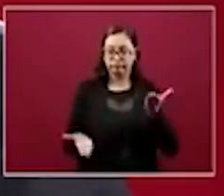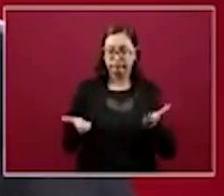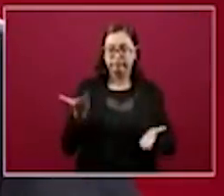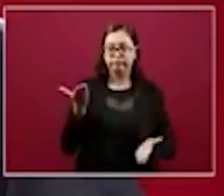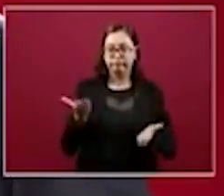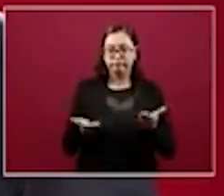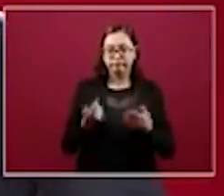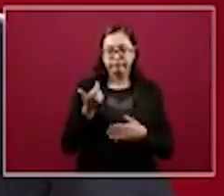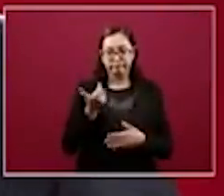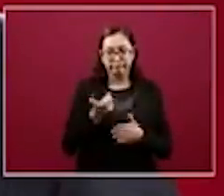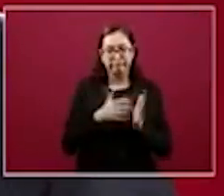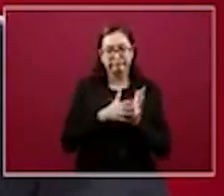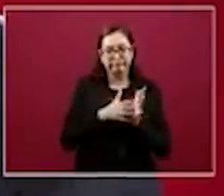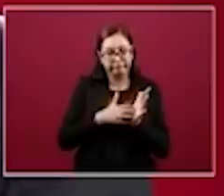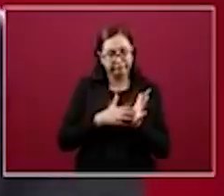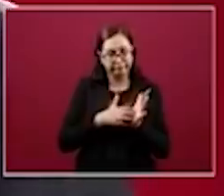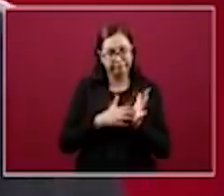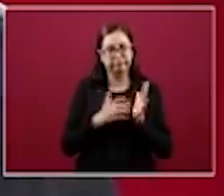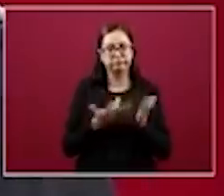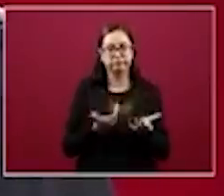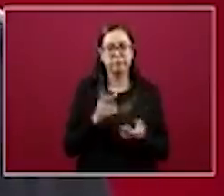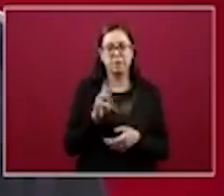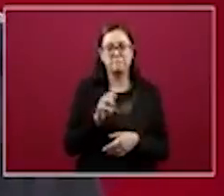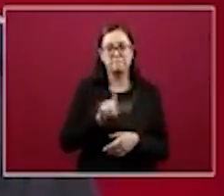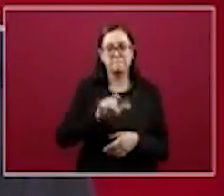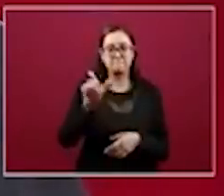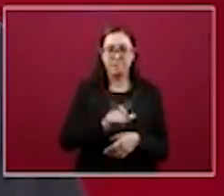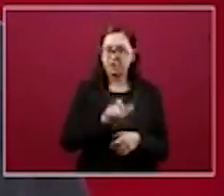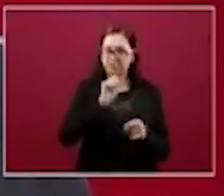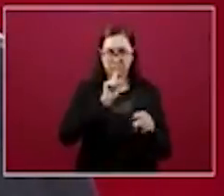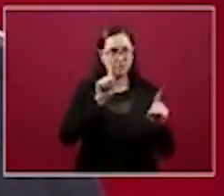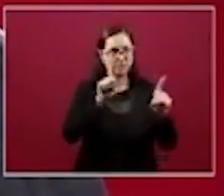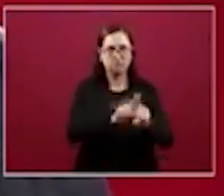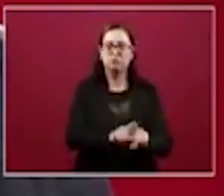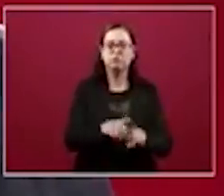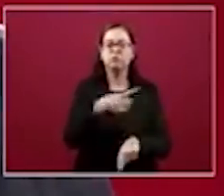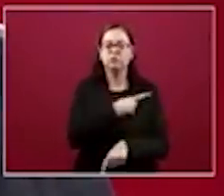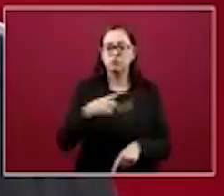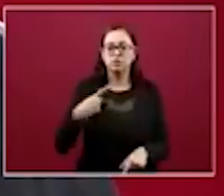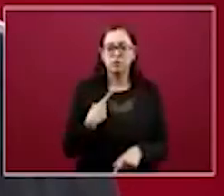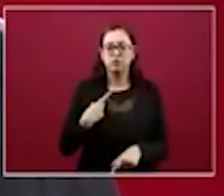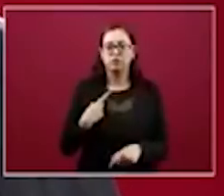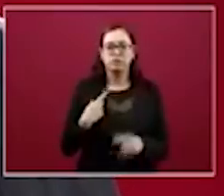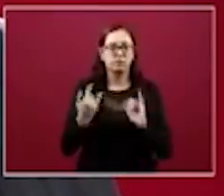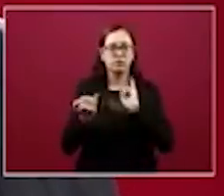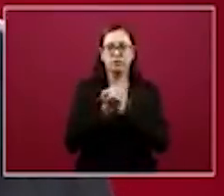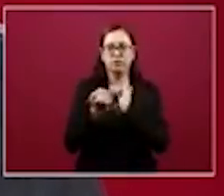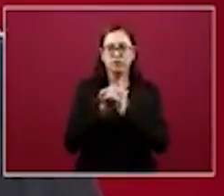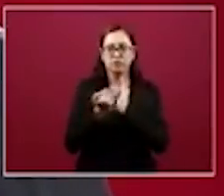a las posibilidades de las empresas, y Pemex no puede ser la excepción, tiene que tratarse de la